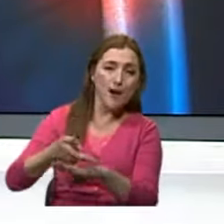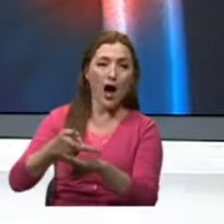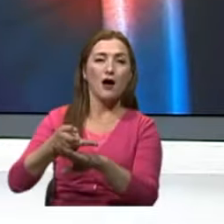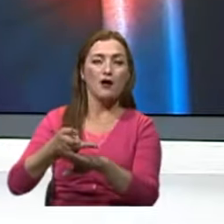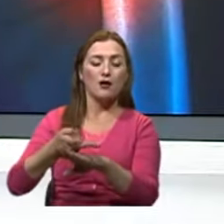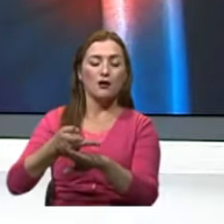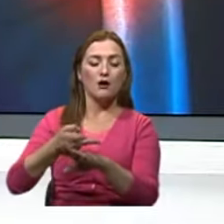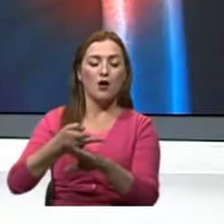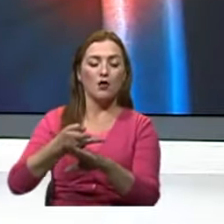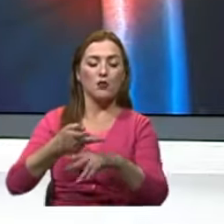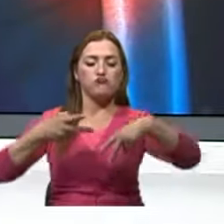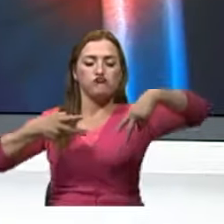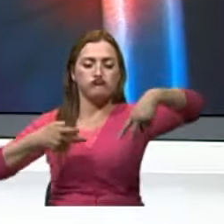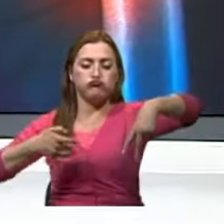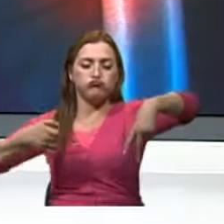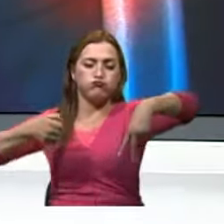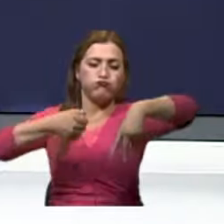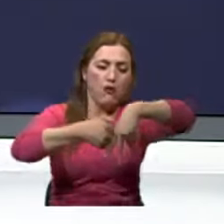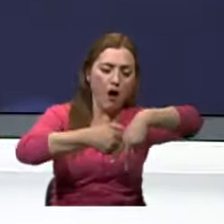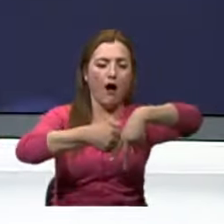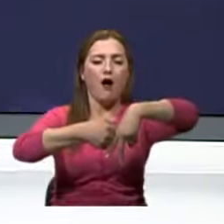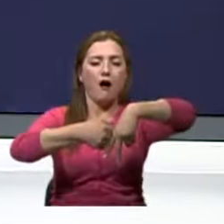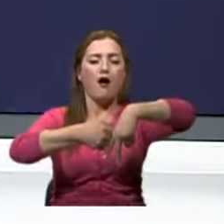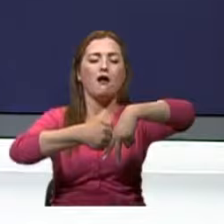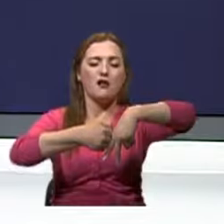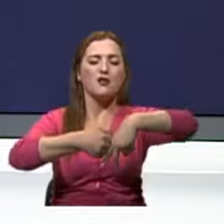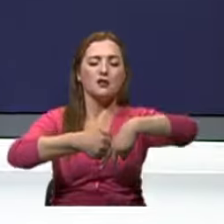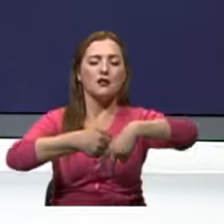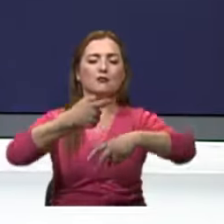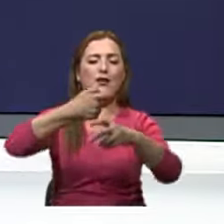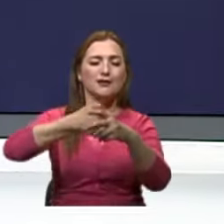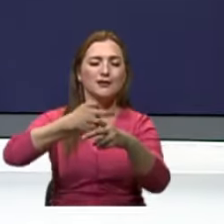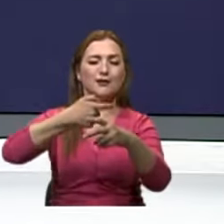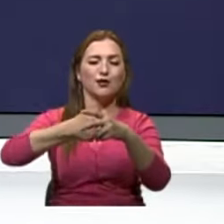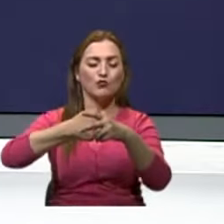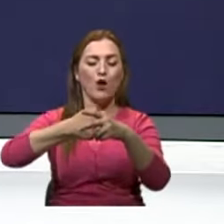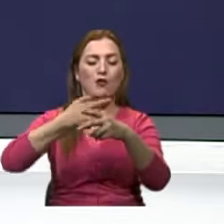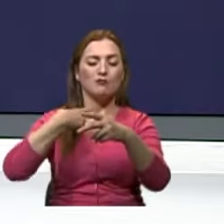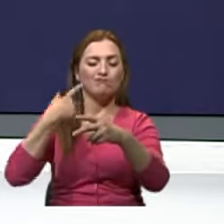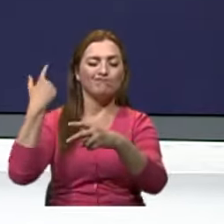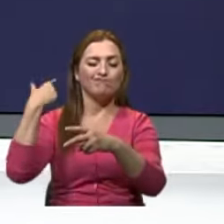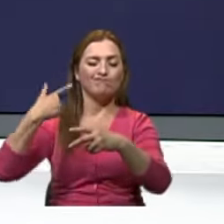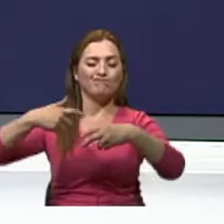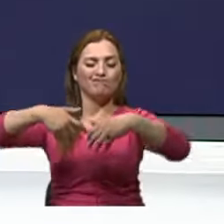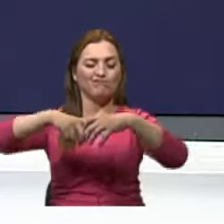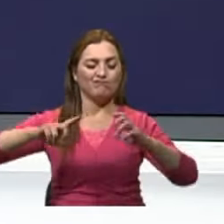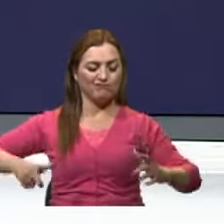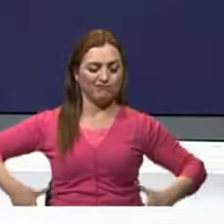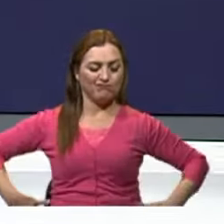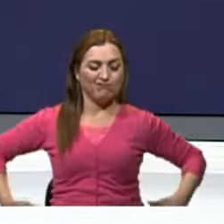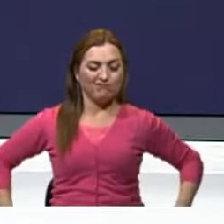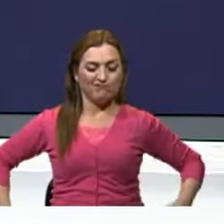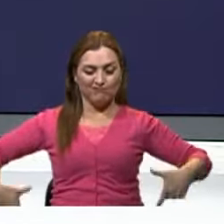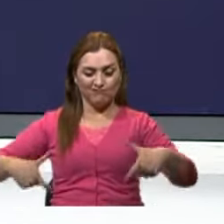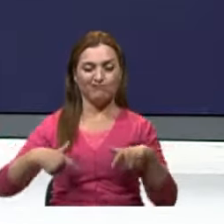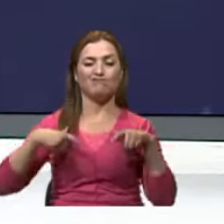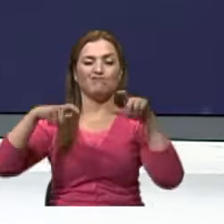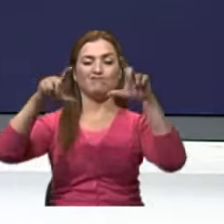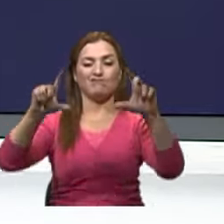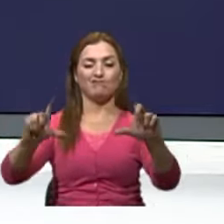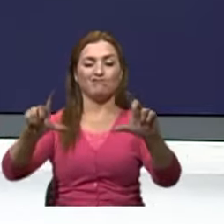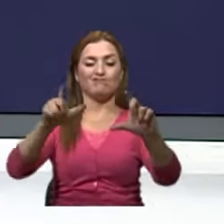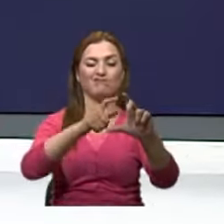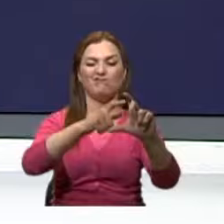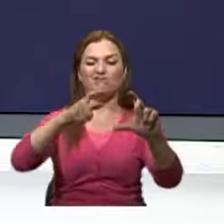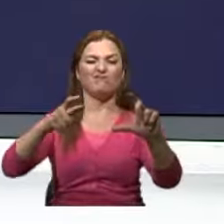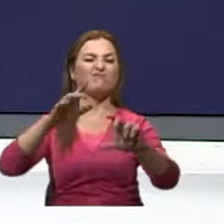impactos directos en aquella zona de la cadera, especialmente en la cabeza del fémur. Los factores de riesgo incluyen, obviamente, la edad avanzada,